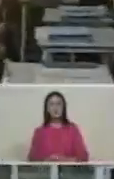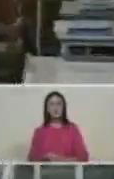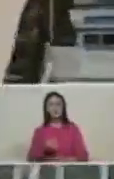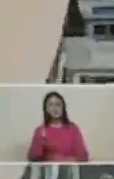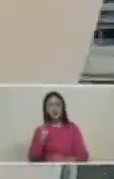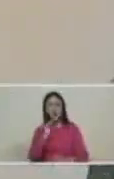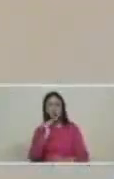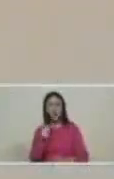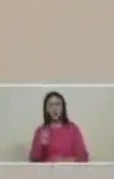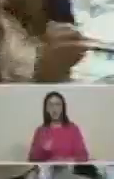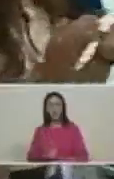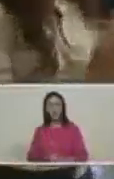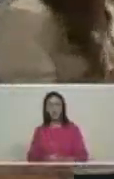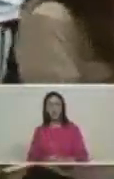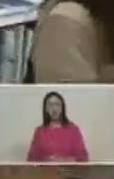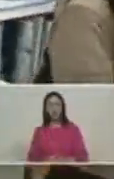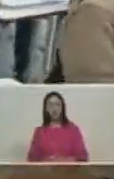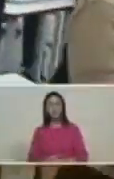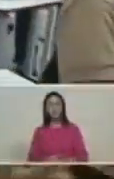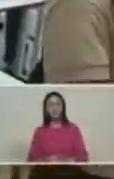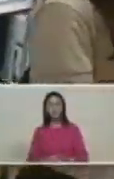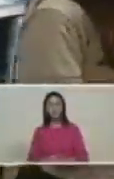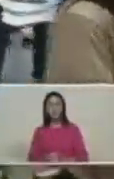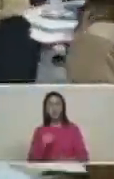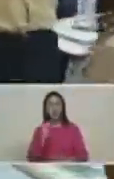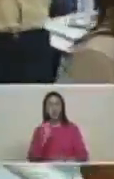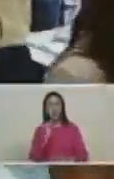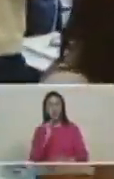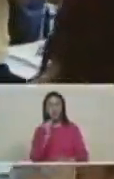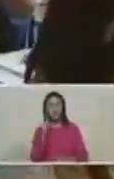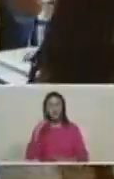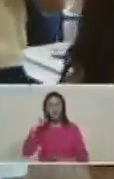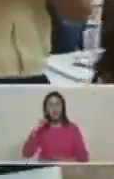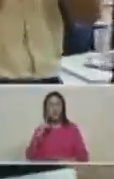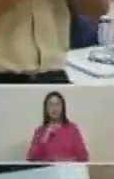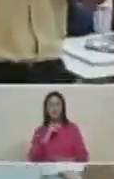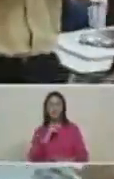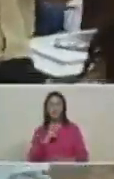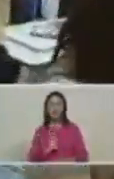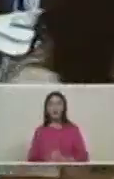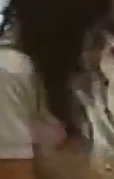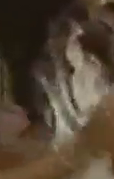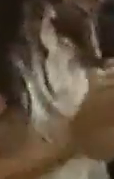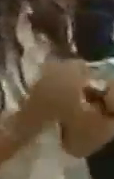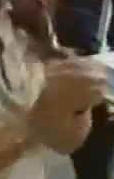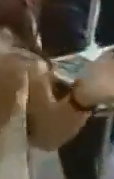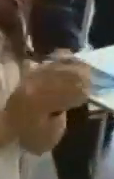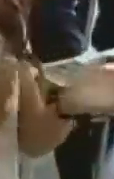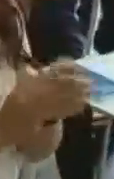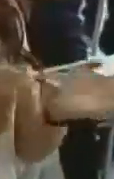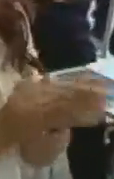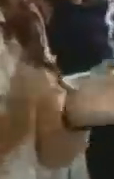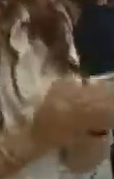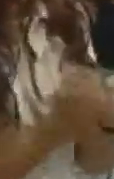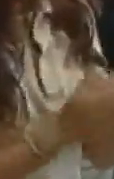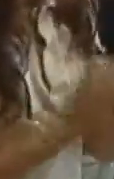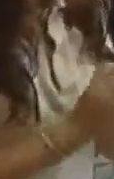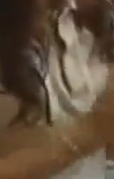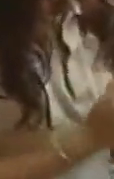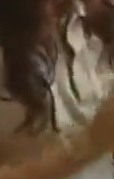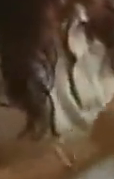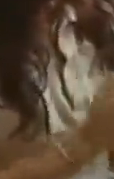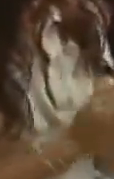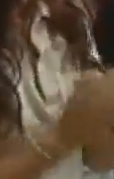juventud, mi comandante, la juventud bolivariana, la juventud revolucionaria, que tenemos